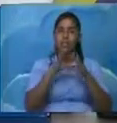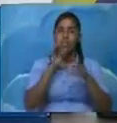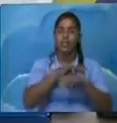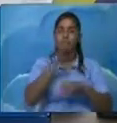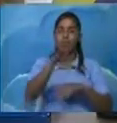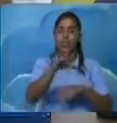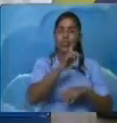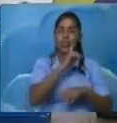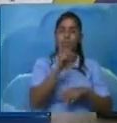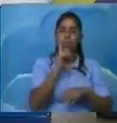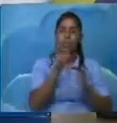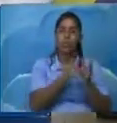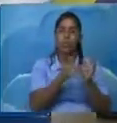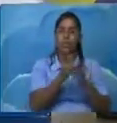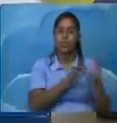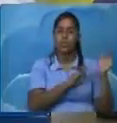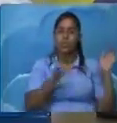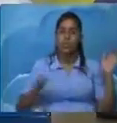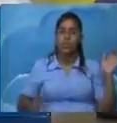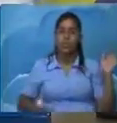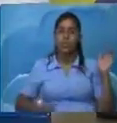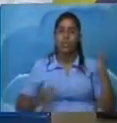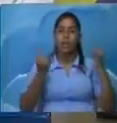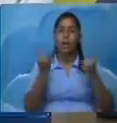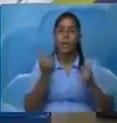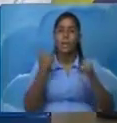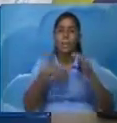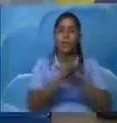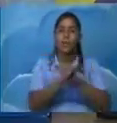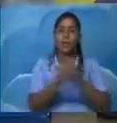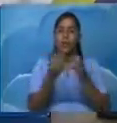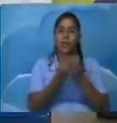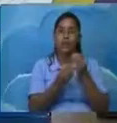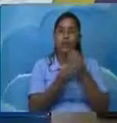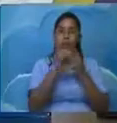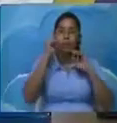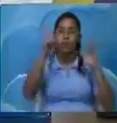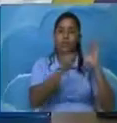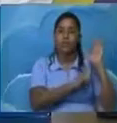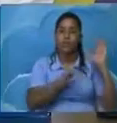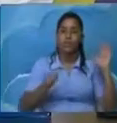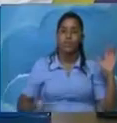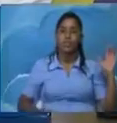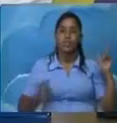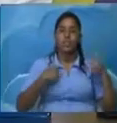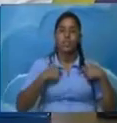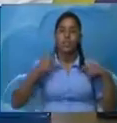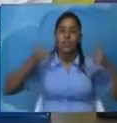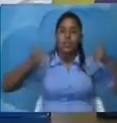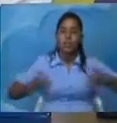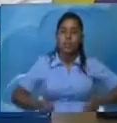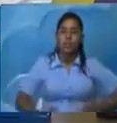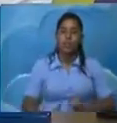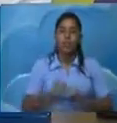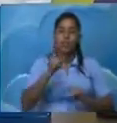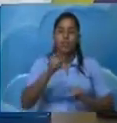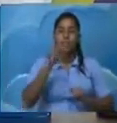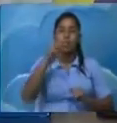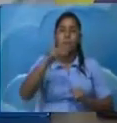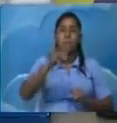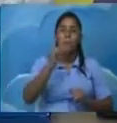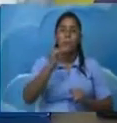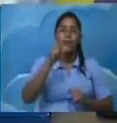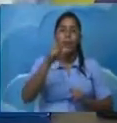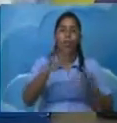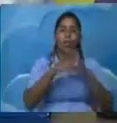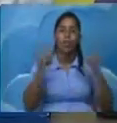en el nombre del Señor. Ahora los voy a pasar a las manos del Señor y de mi hijo, el gran Maolón.